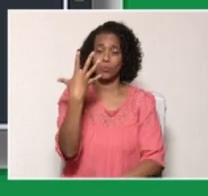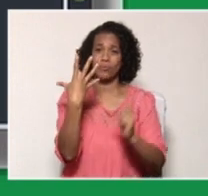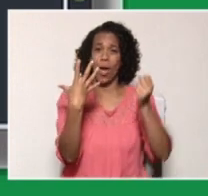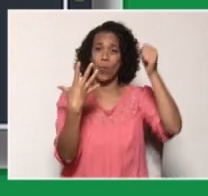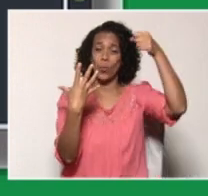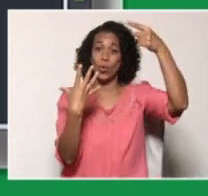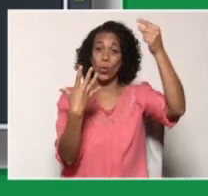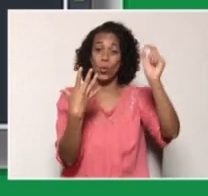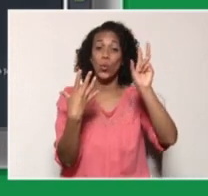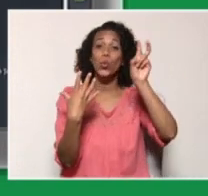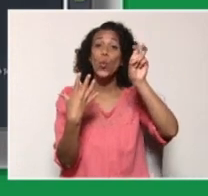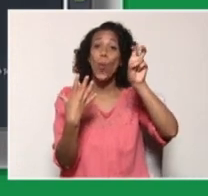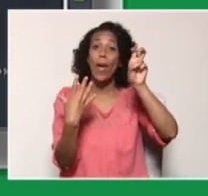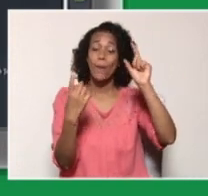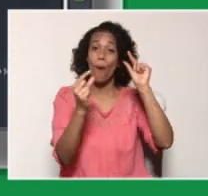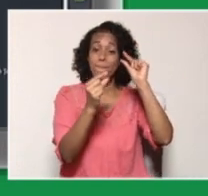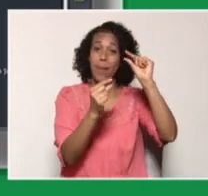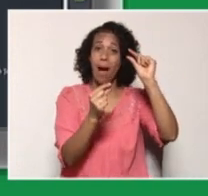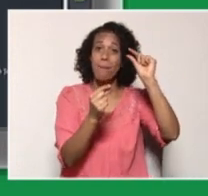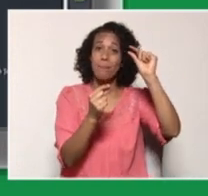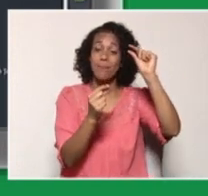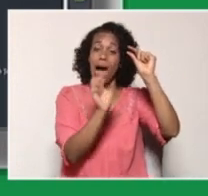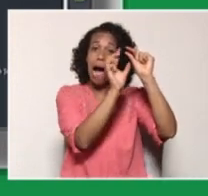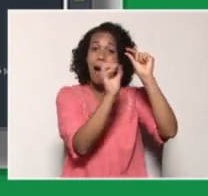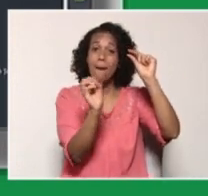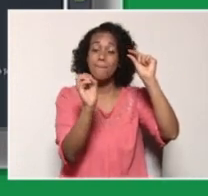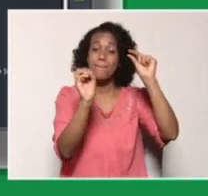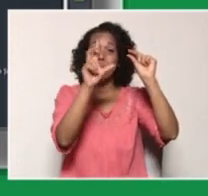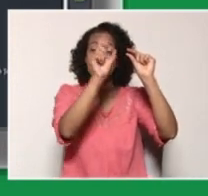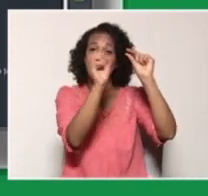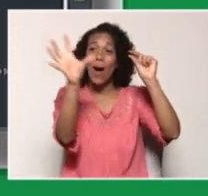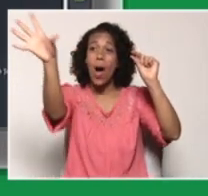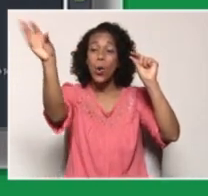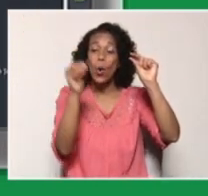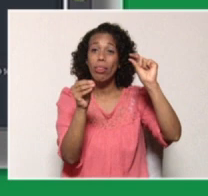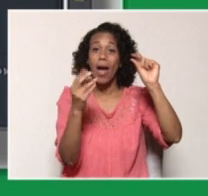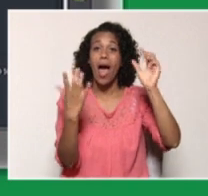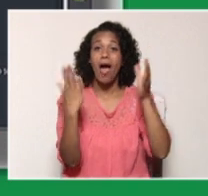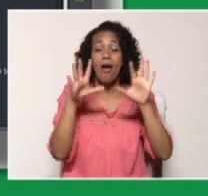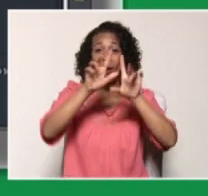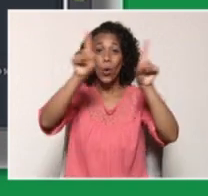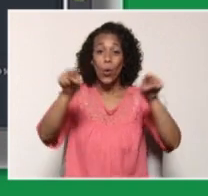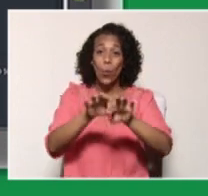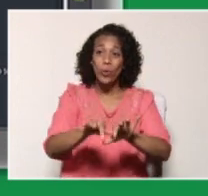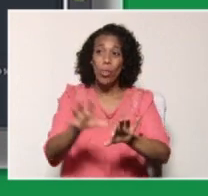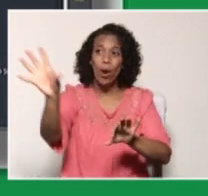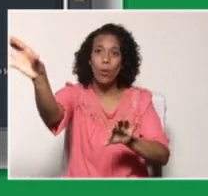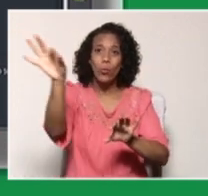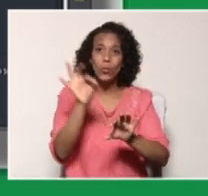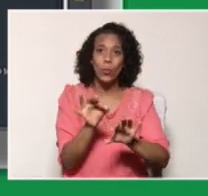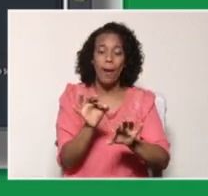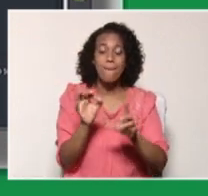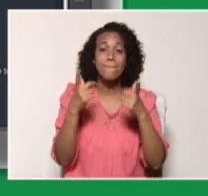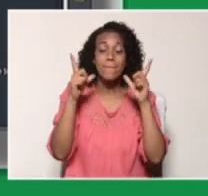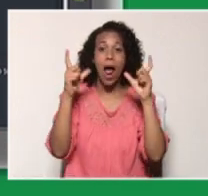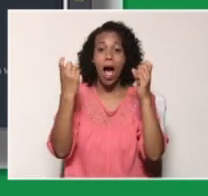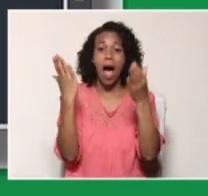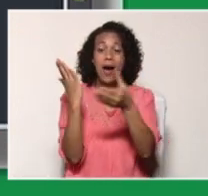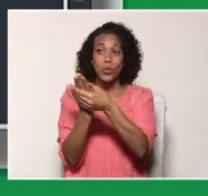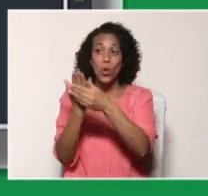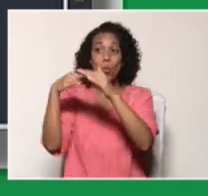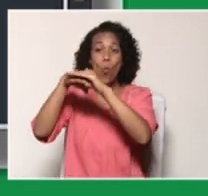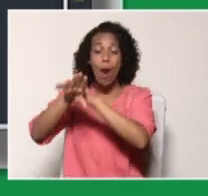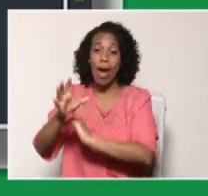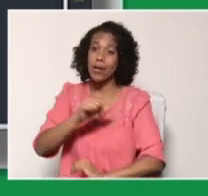botón Nuevo. Nos dirigimos hacia la pestaña de Importar y vamos a seleccionar los archivos